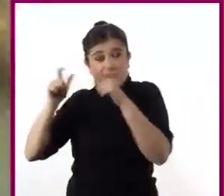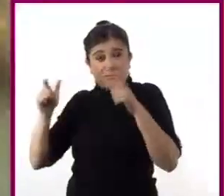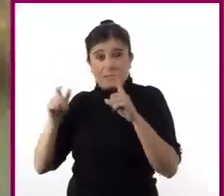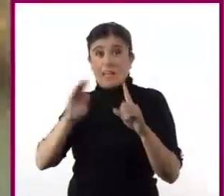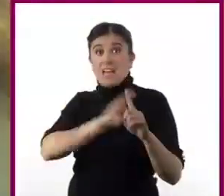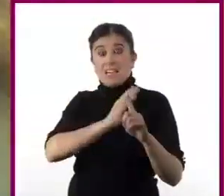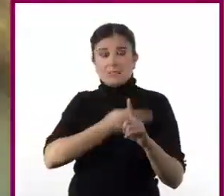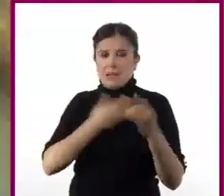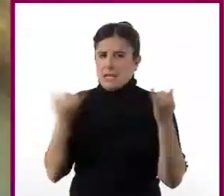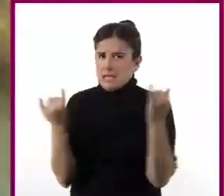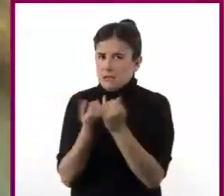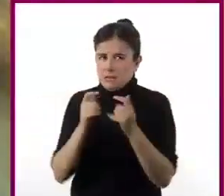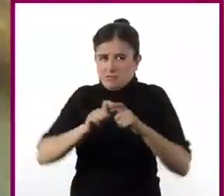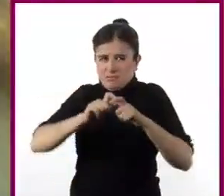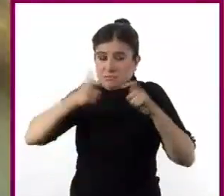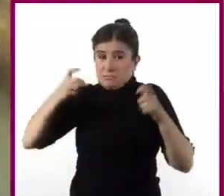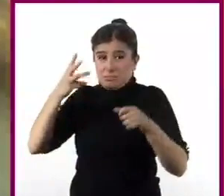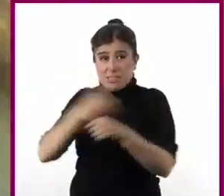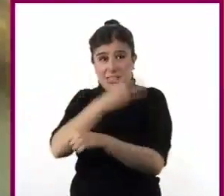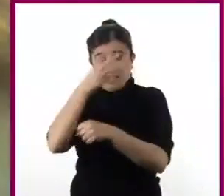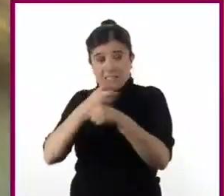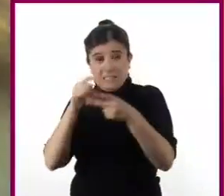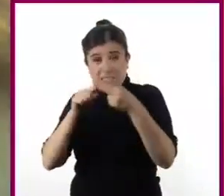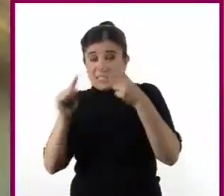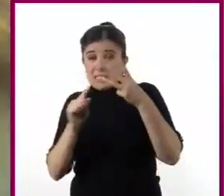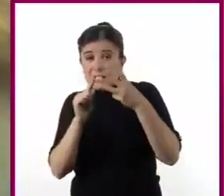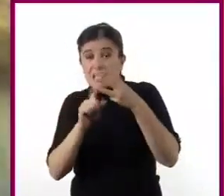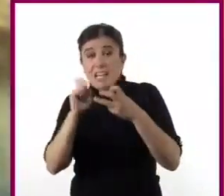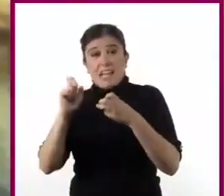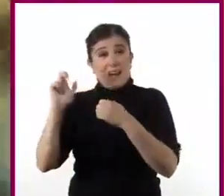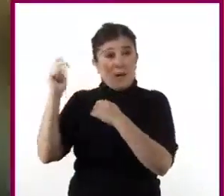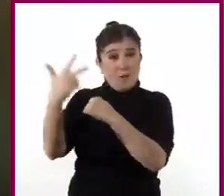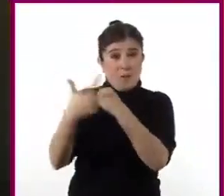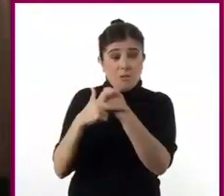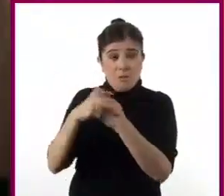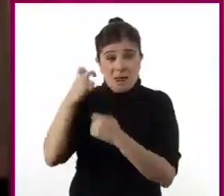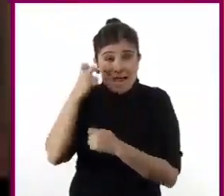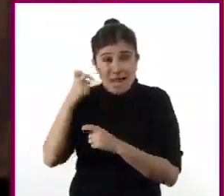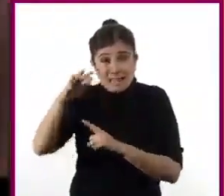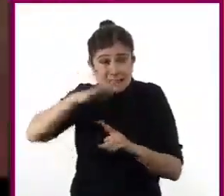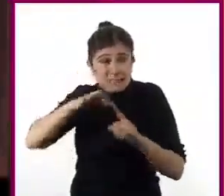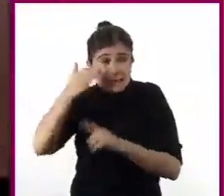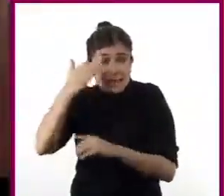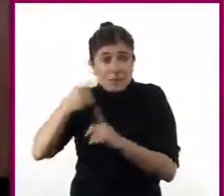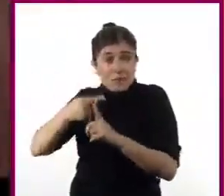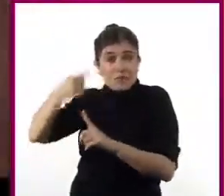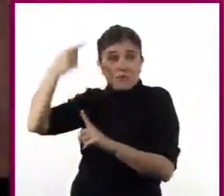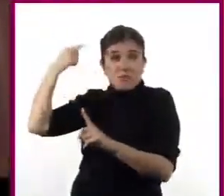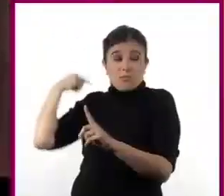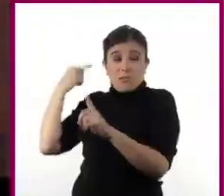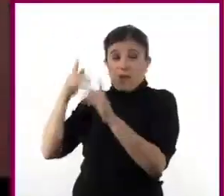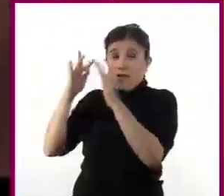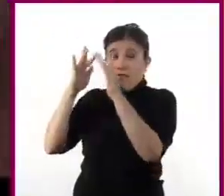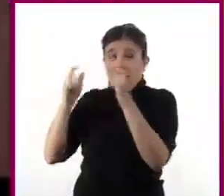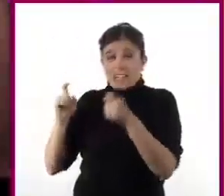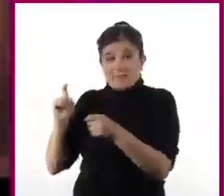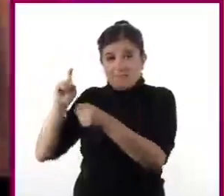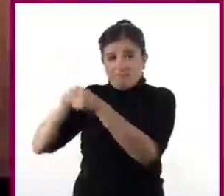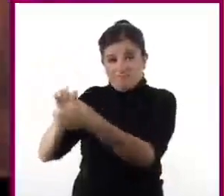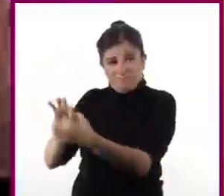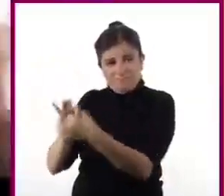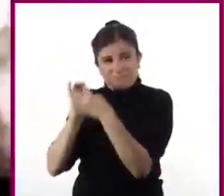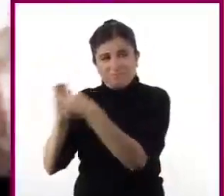una gran potencia, la tercera potencia europea a esas alturas, que aliada con Francia, desde que